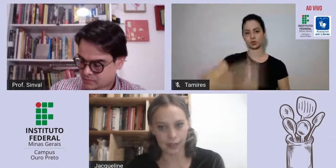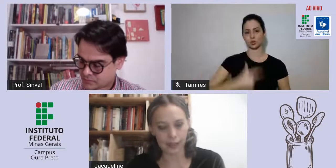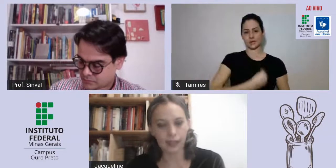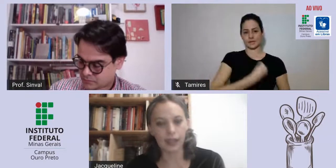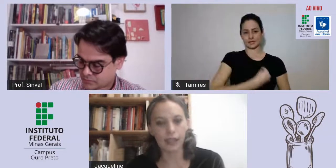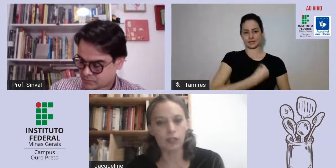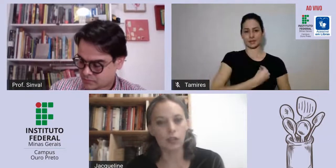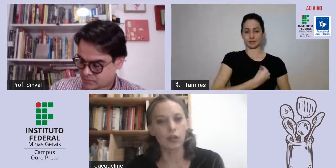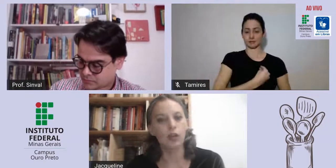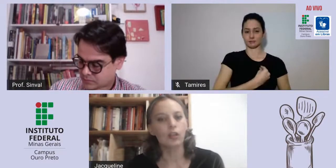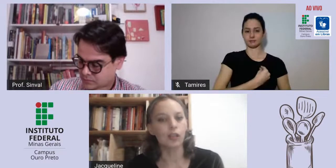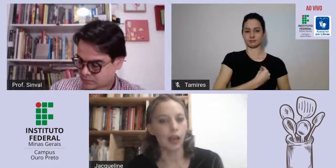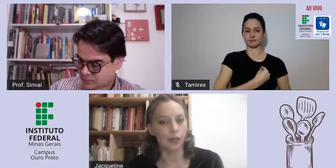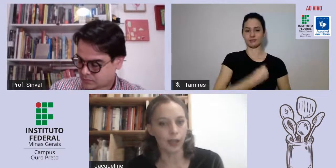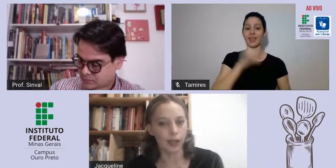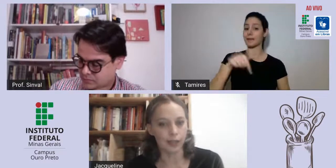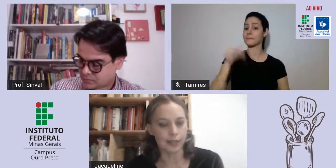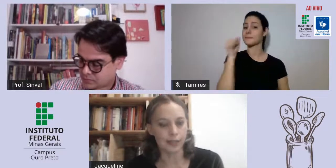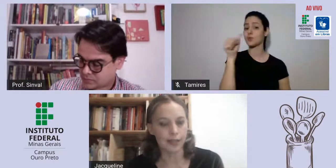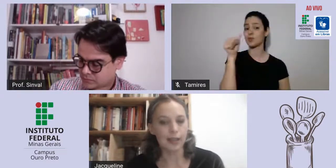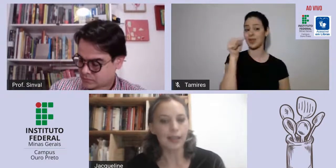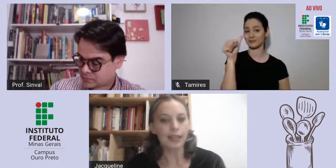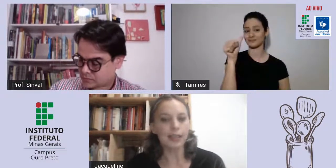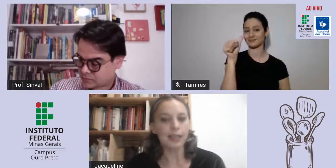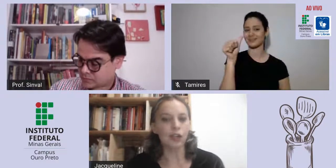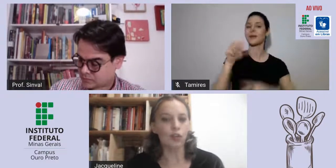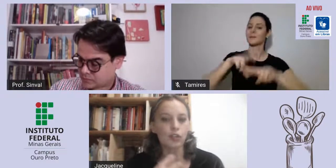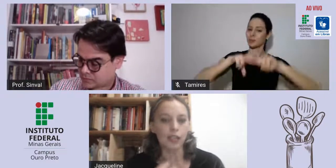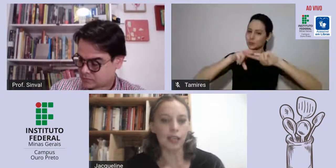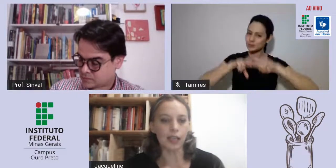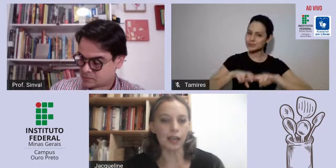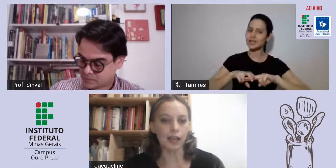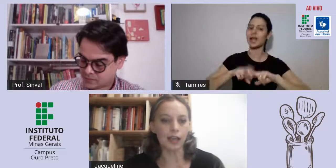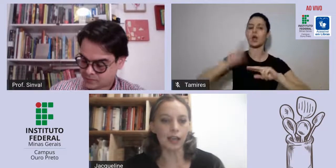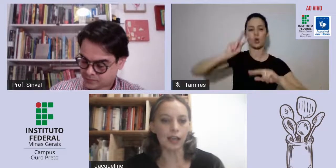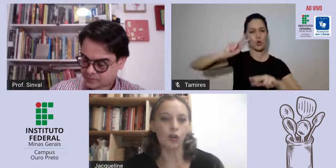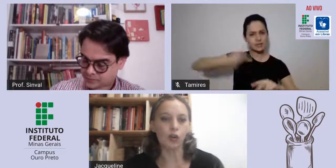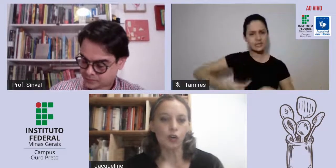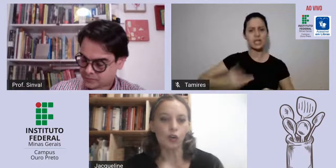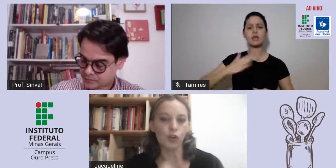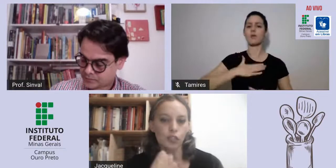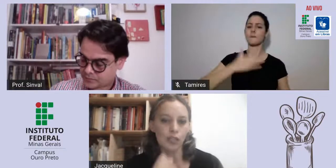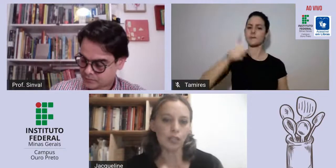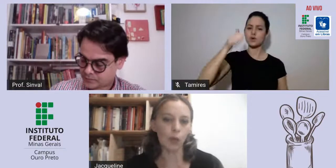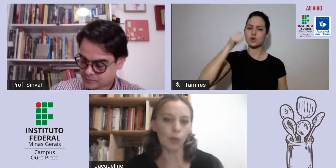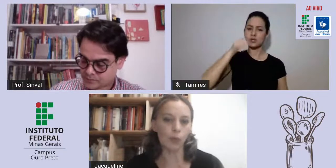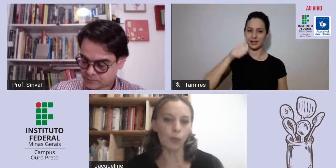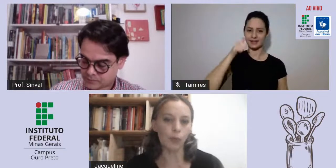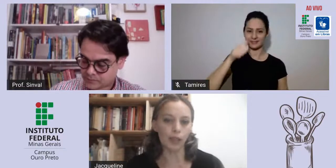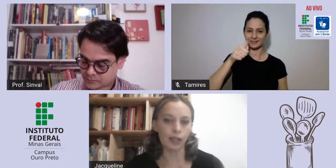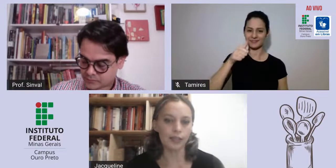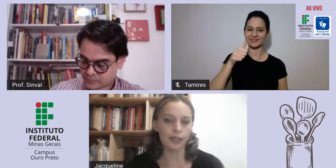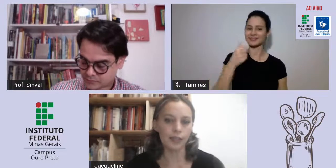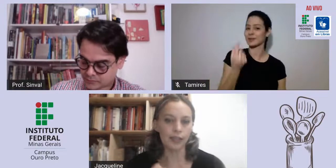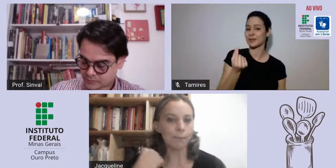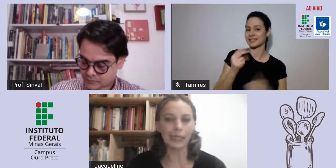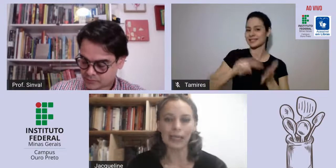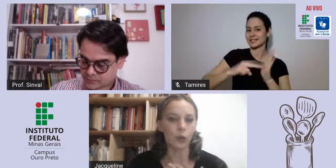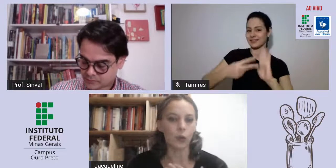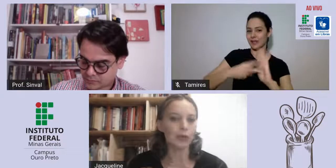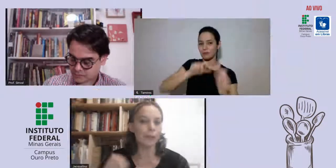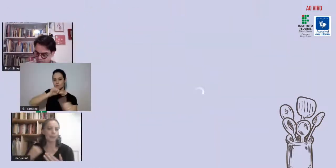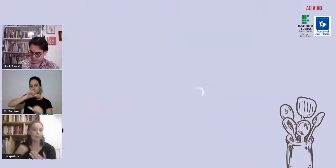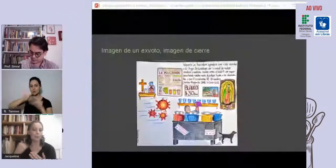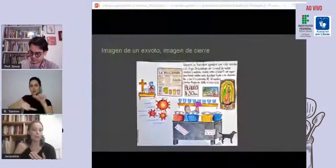este caso de las mujeres. Y que el reconocerse como mujeres implica una mirada hacia el